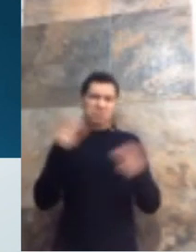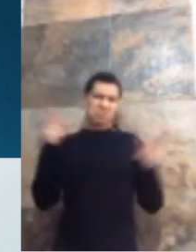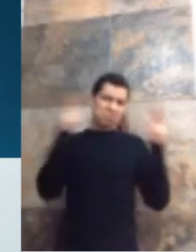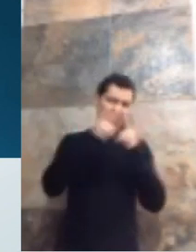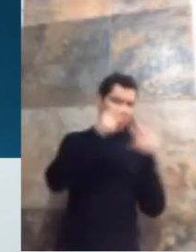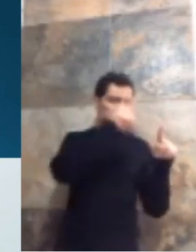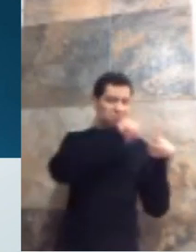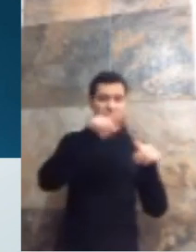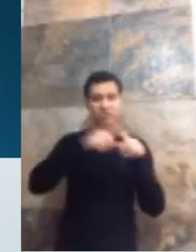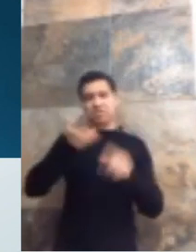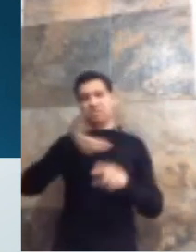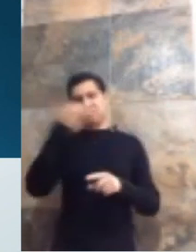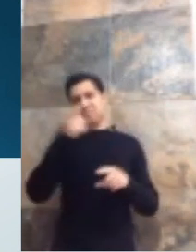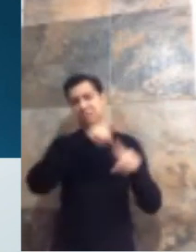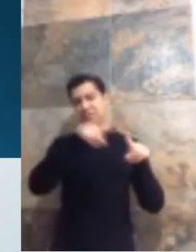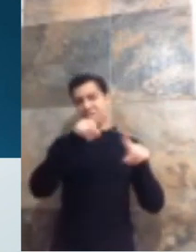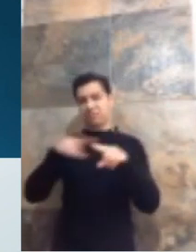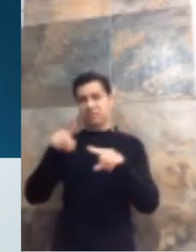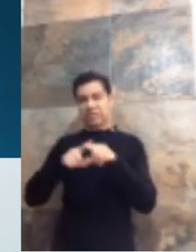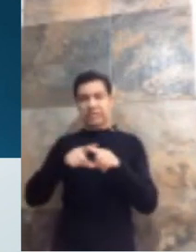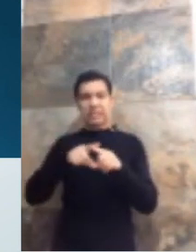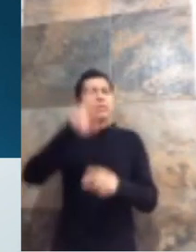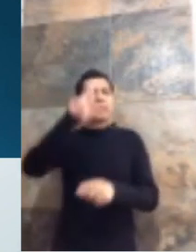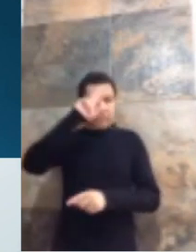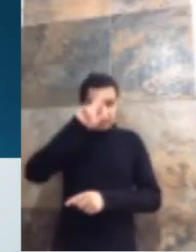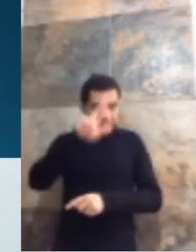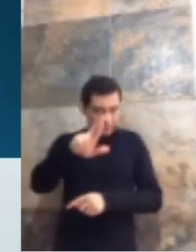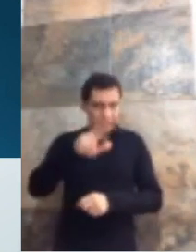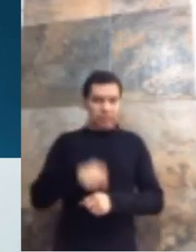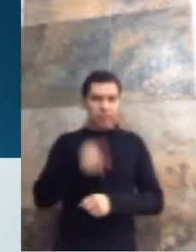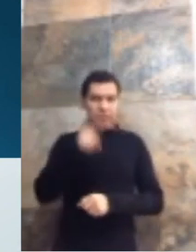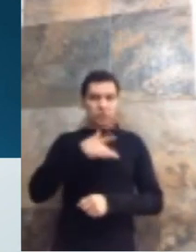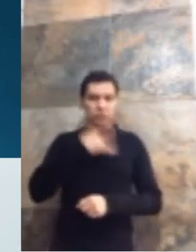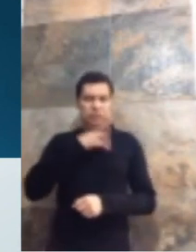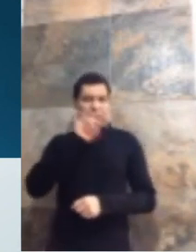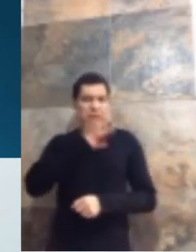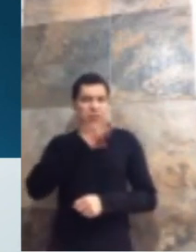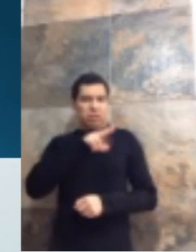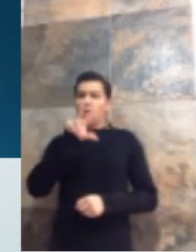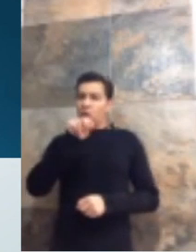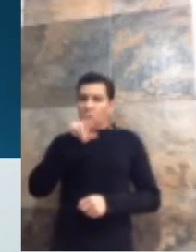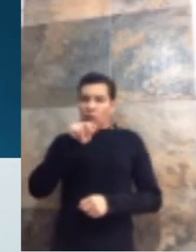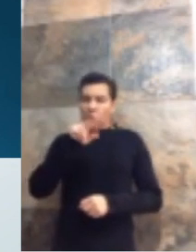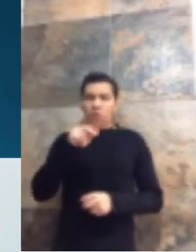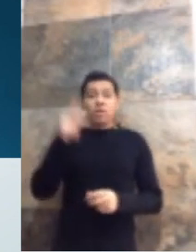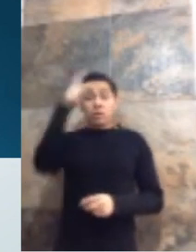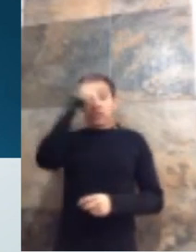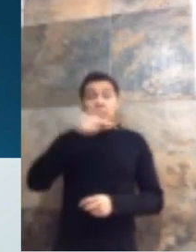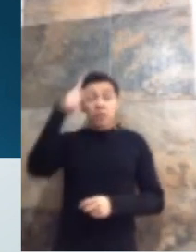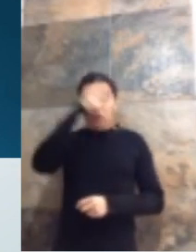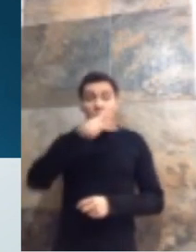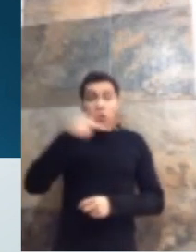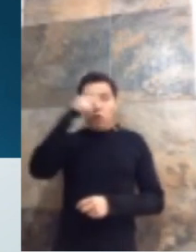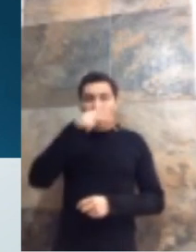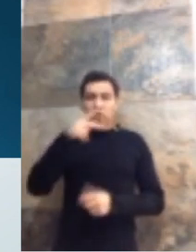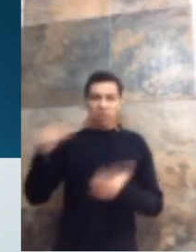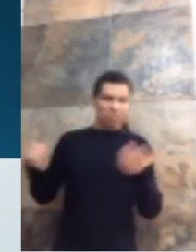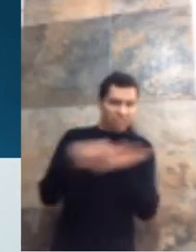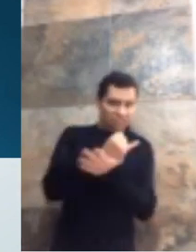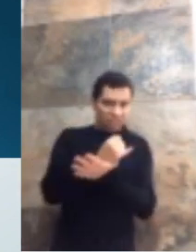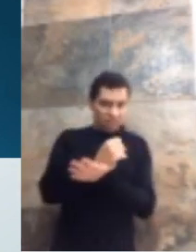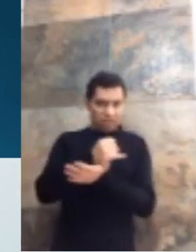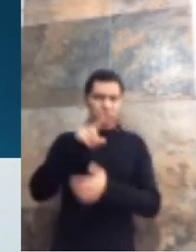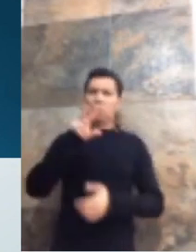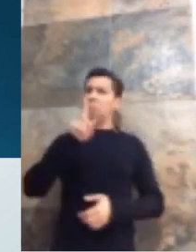y a los valores de esta persona. Es muy importante señalar que los psicólogos no toman decisiones